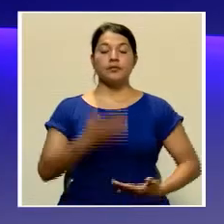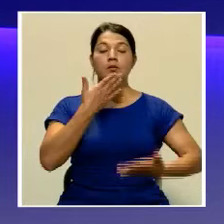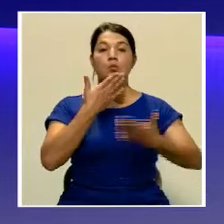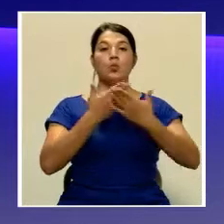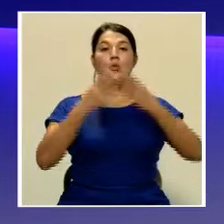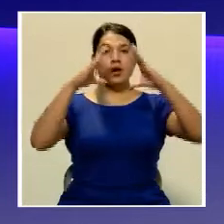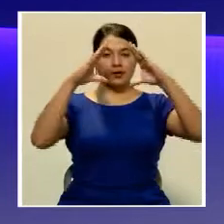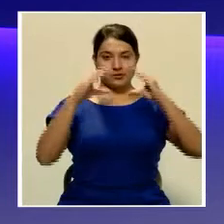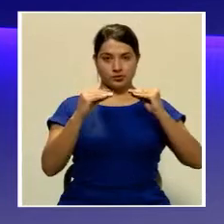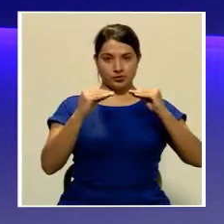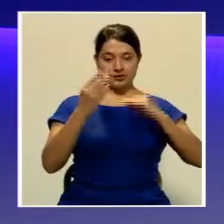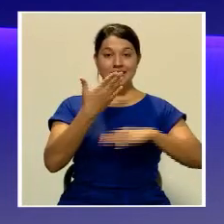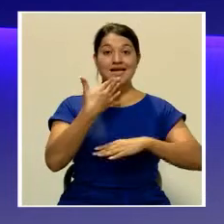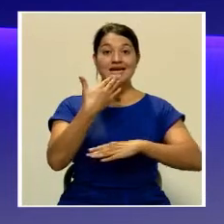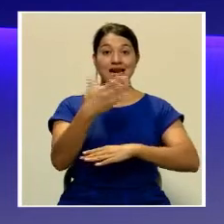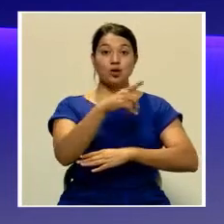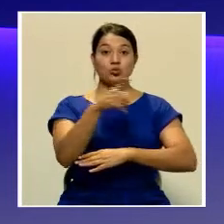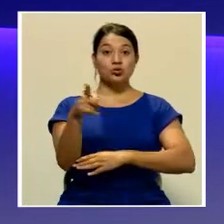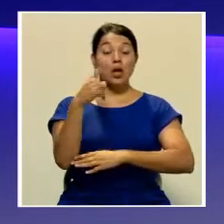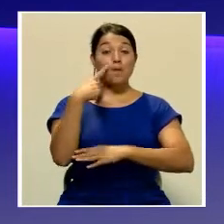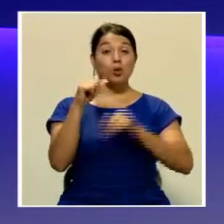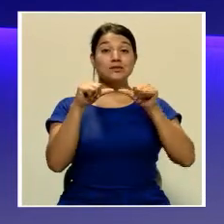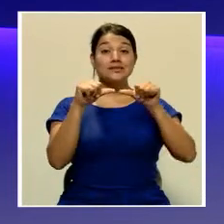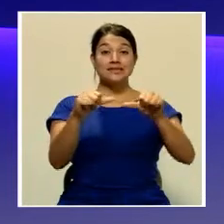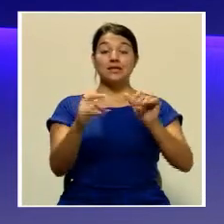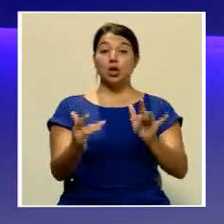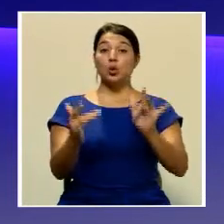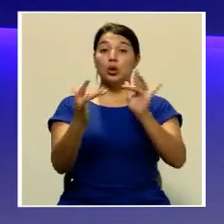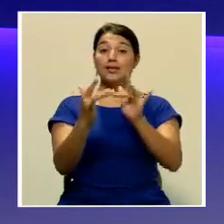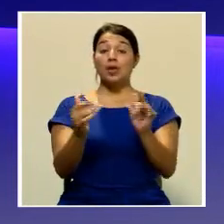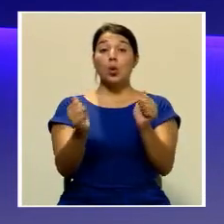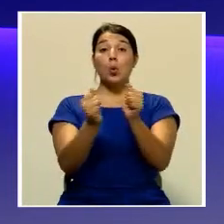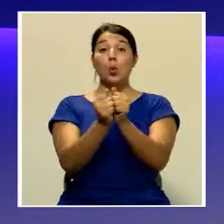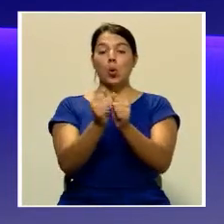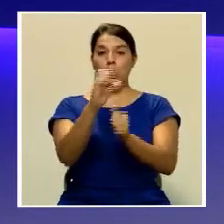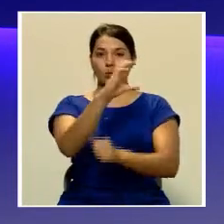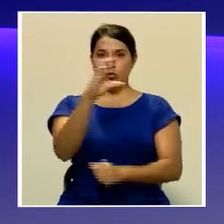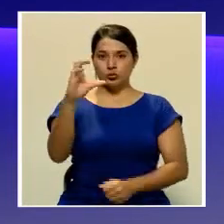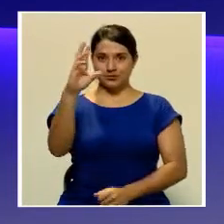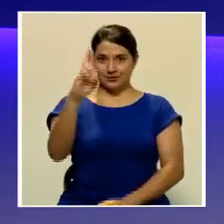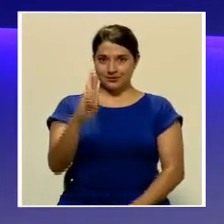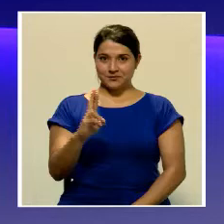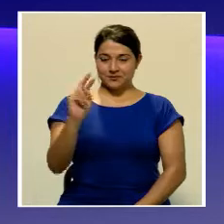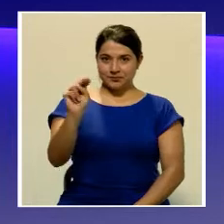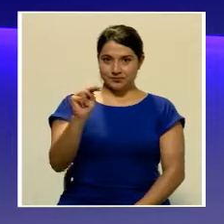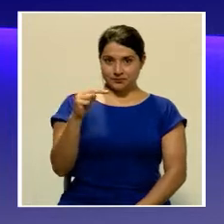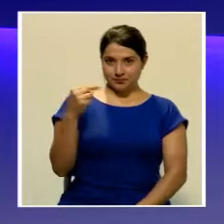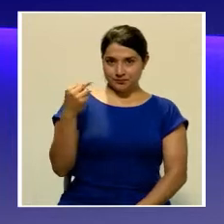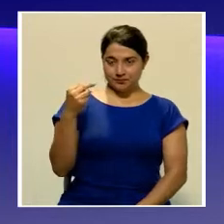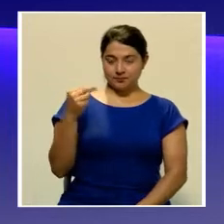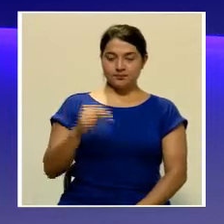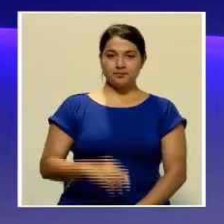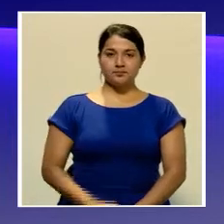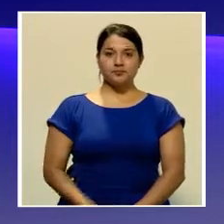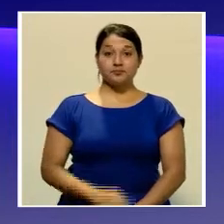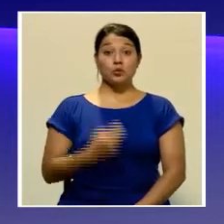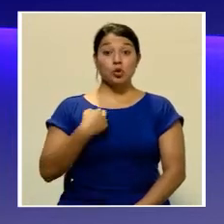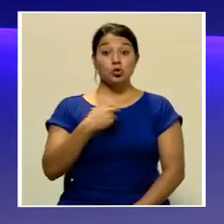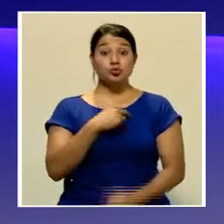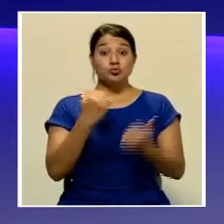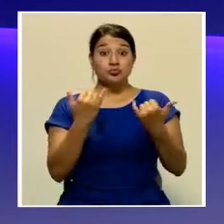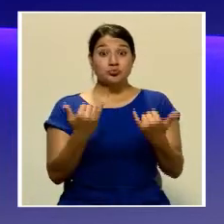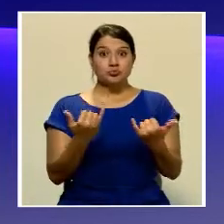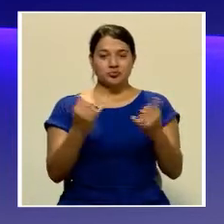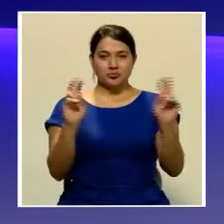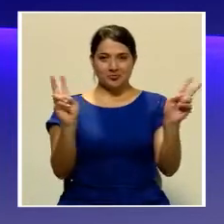Buenas noches, gracias por continuar conectados a la señal de Costa Rica Noticias. Estamos en